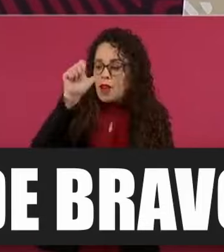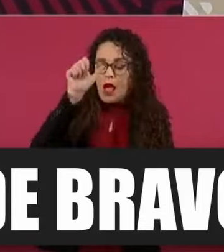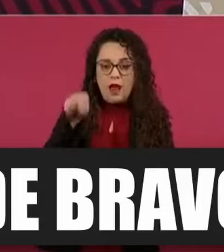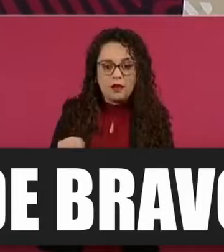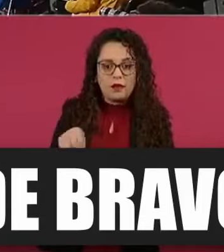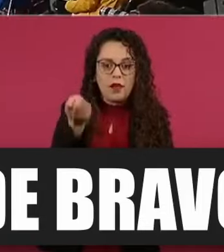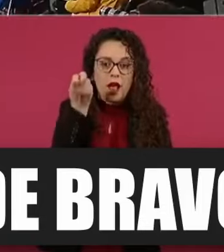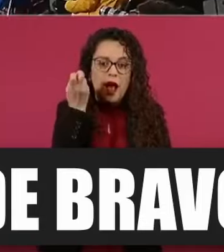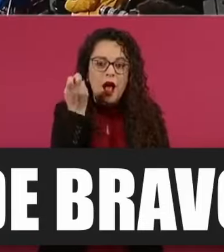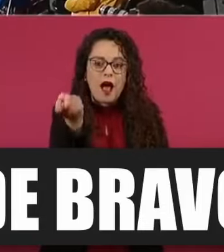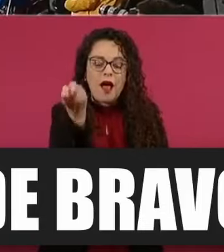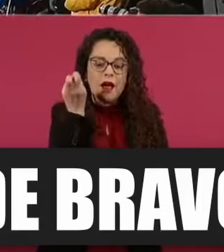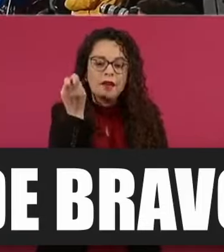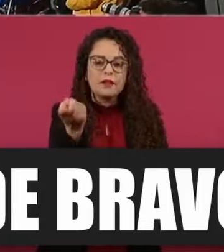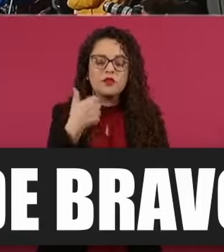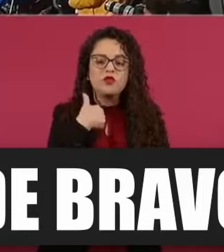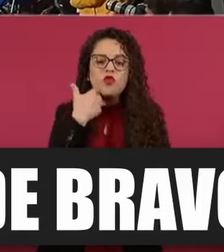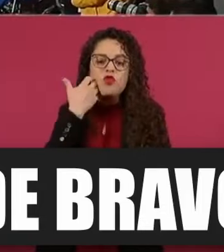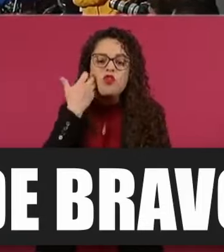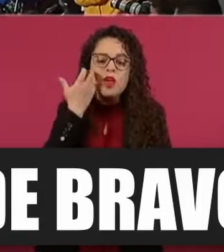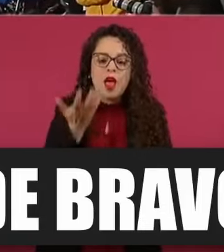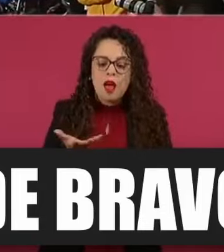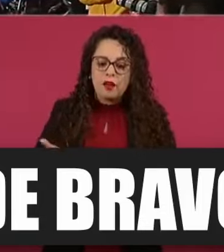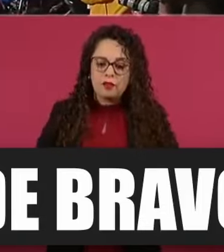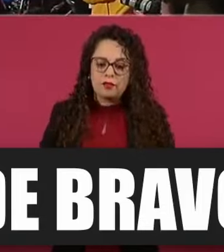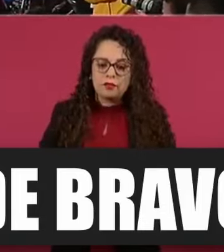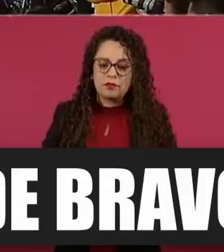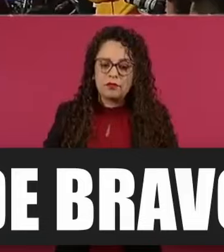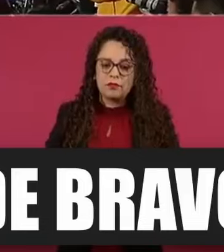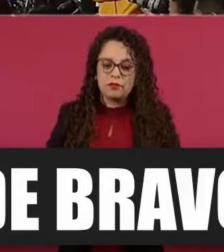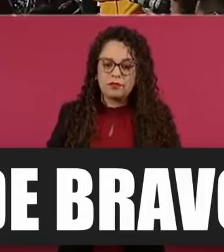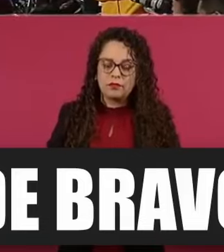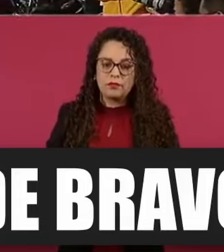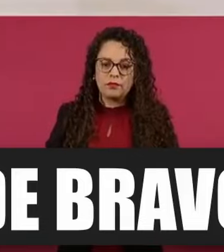Pero eso los tienen